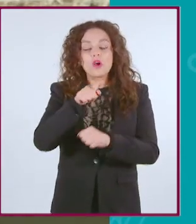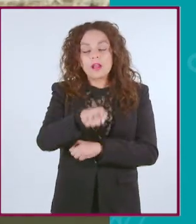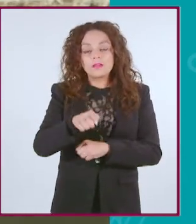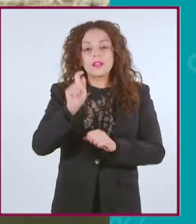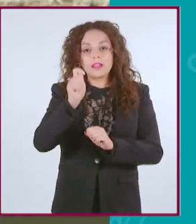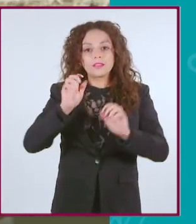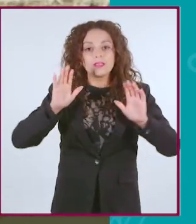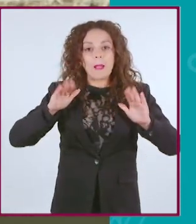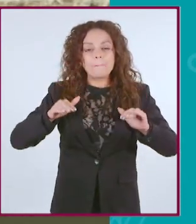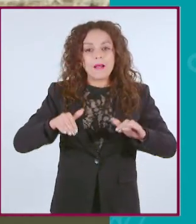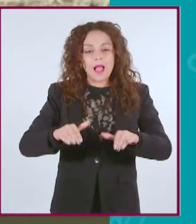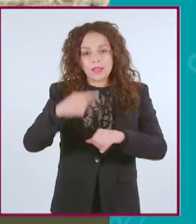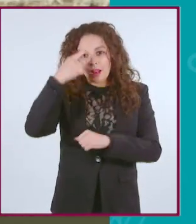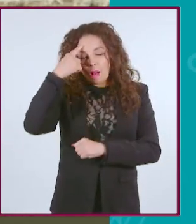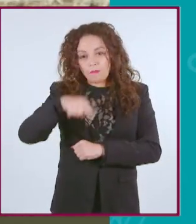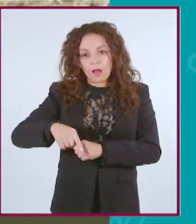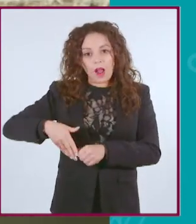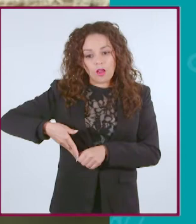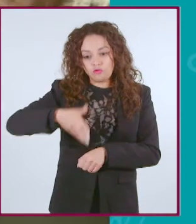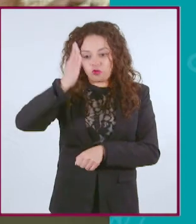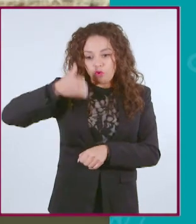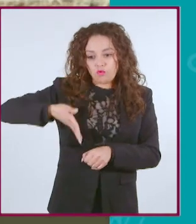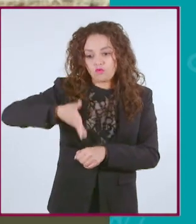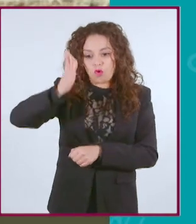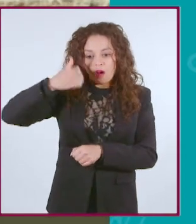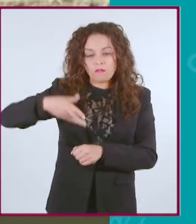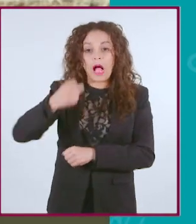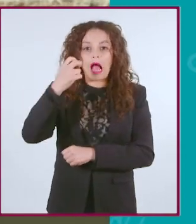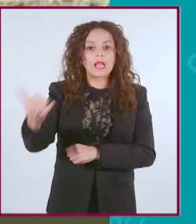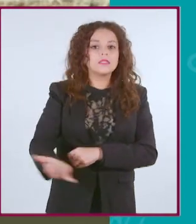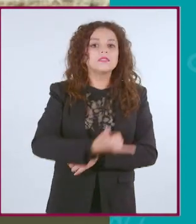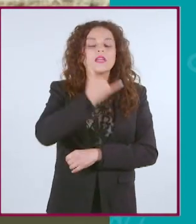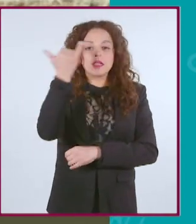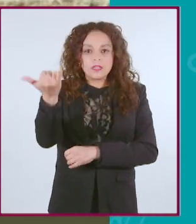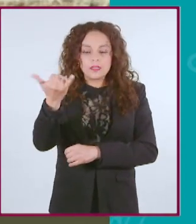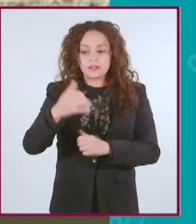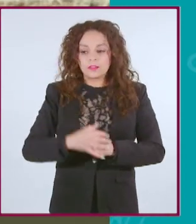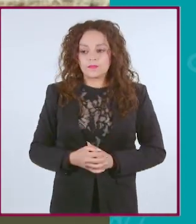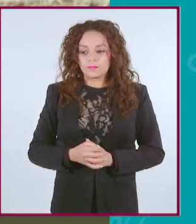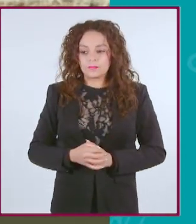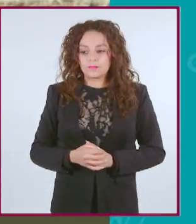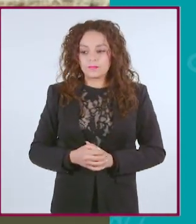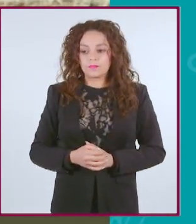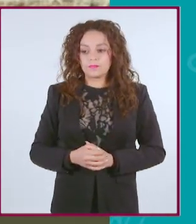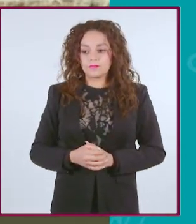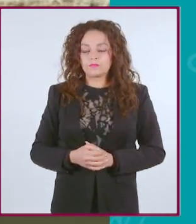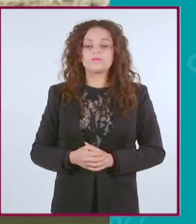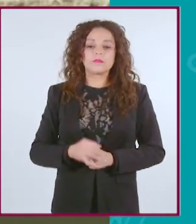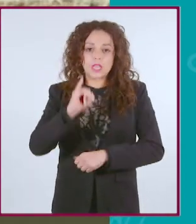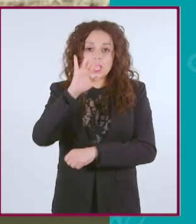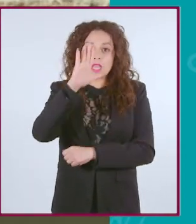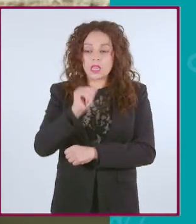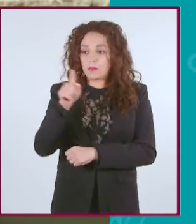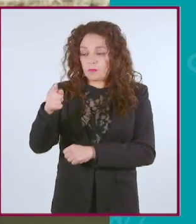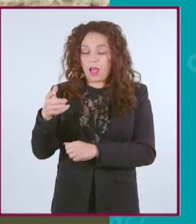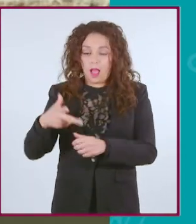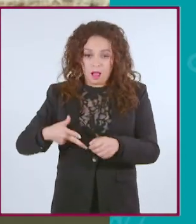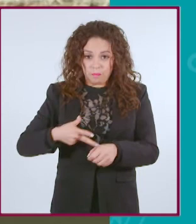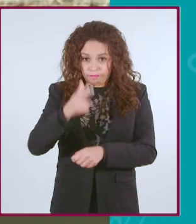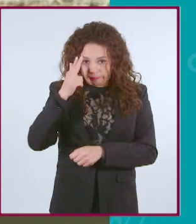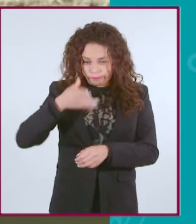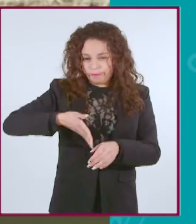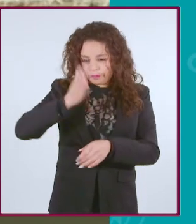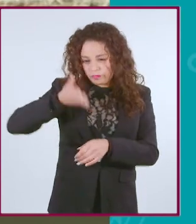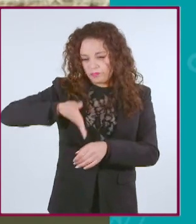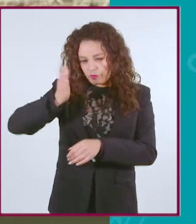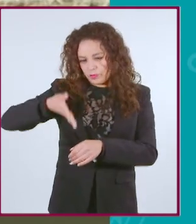cortadora, de lo que era en cuestión de corte, que el diseñador estaban cortando, diseñó los patrones